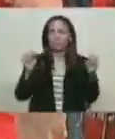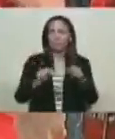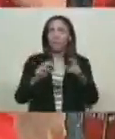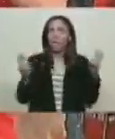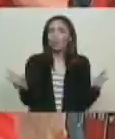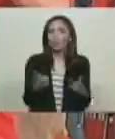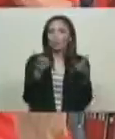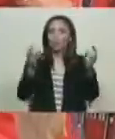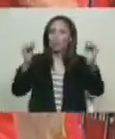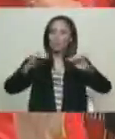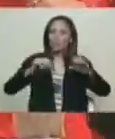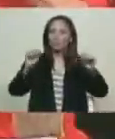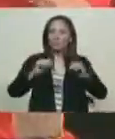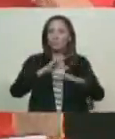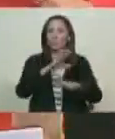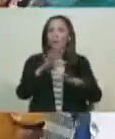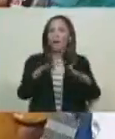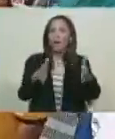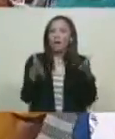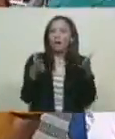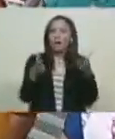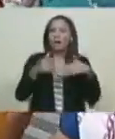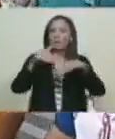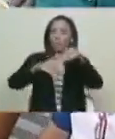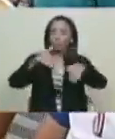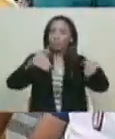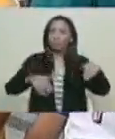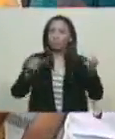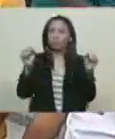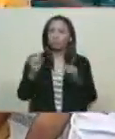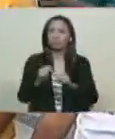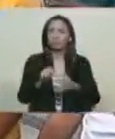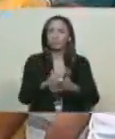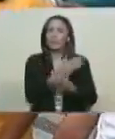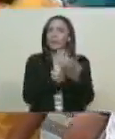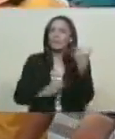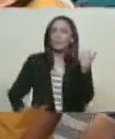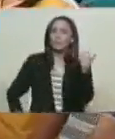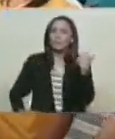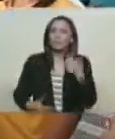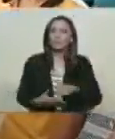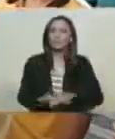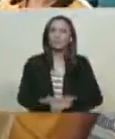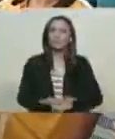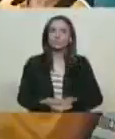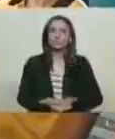victoria más este 2018, que serán las elecciones presidenciales, presidente.